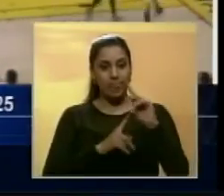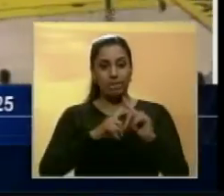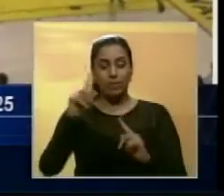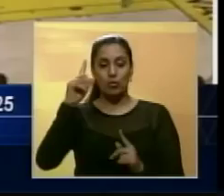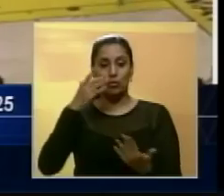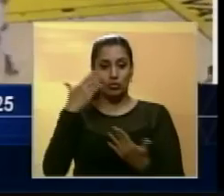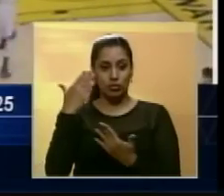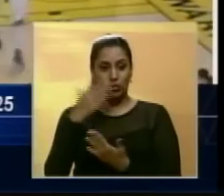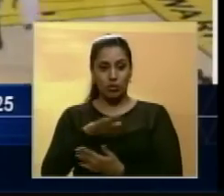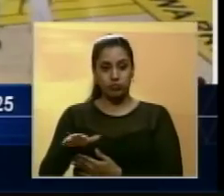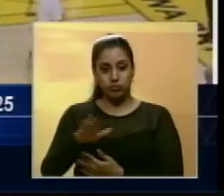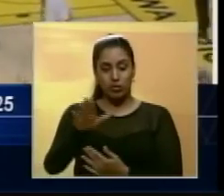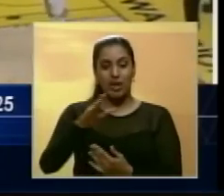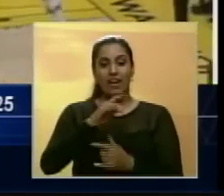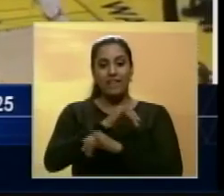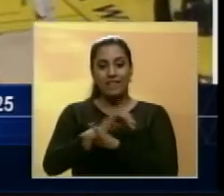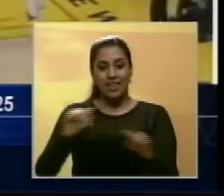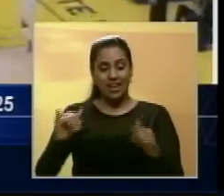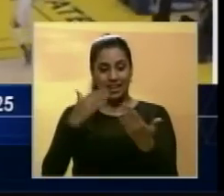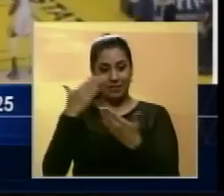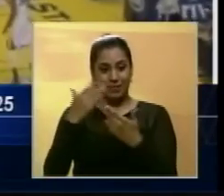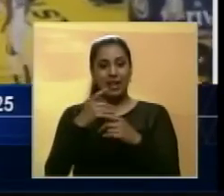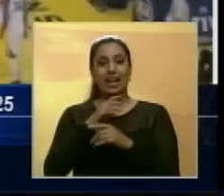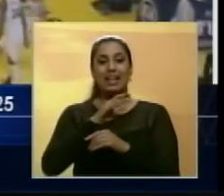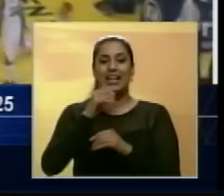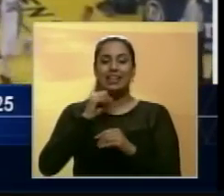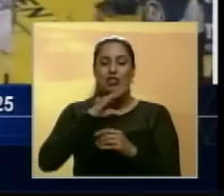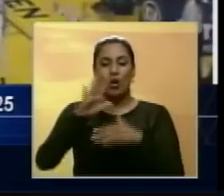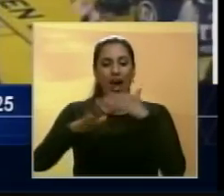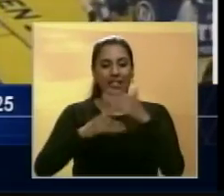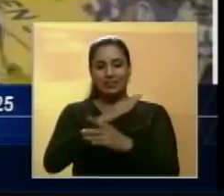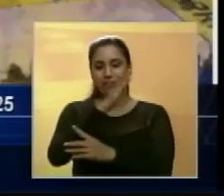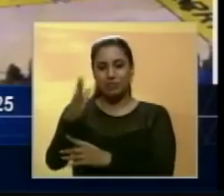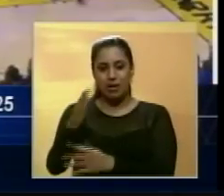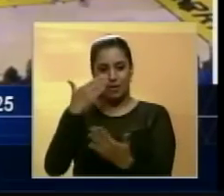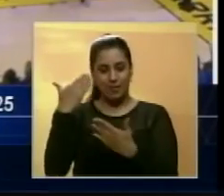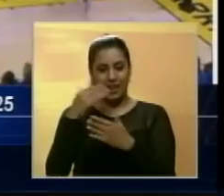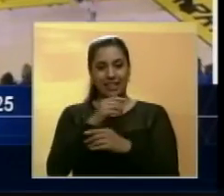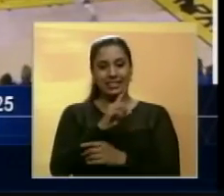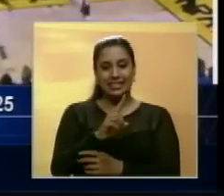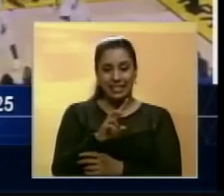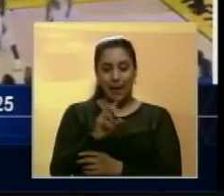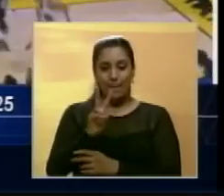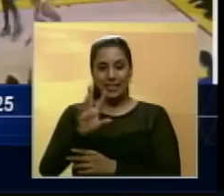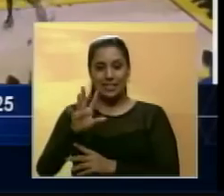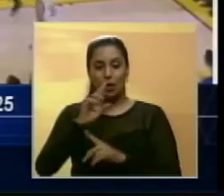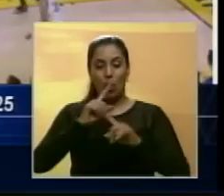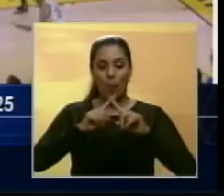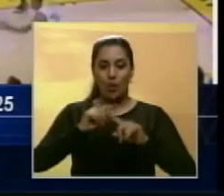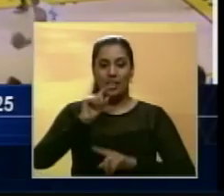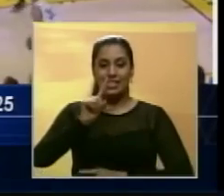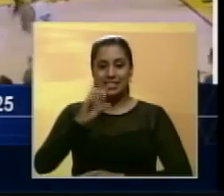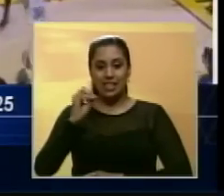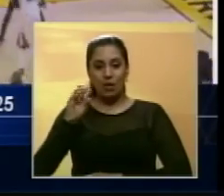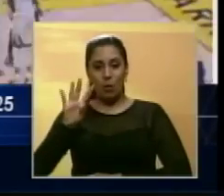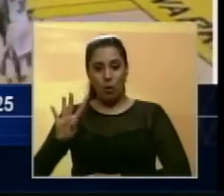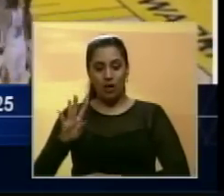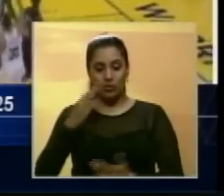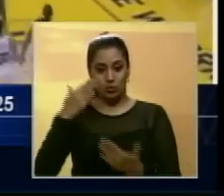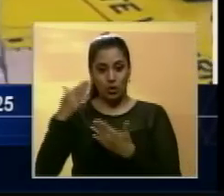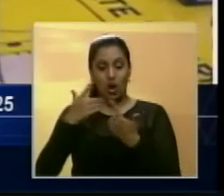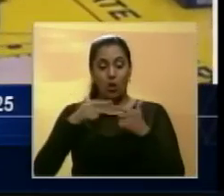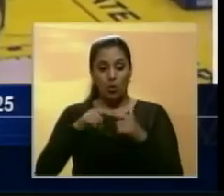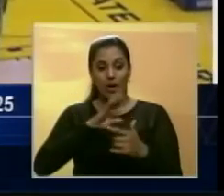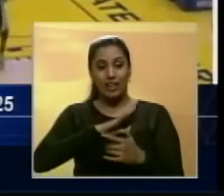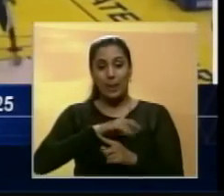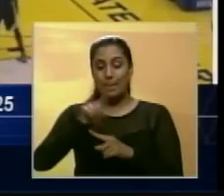En tanto, los guerreros de Golden State culminaron una temporada regular de leyenda tras derrotar a los Grizzlies de Memphis 125-104. Stephen Curry se